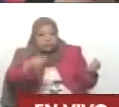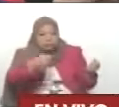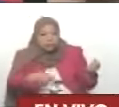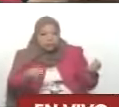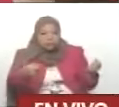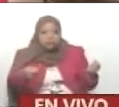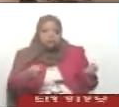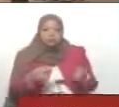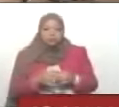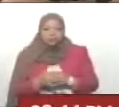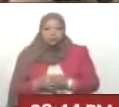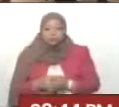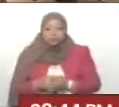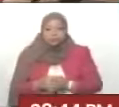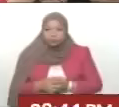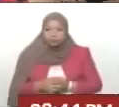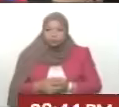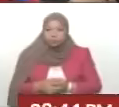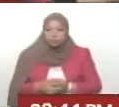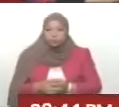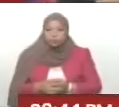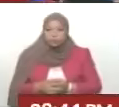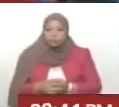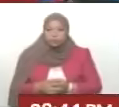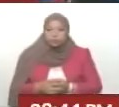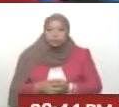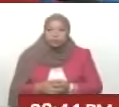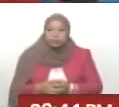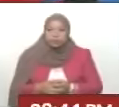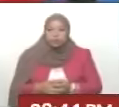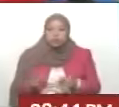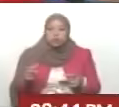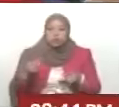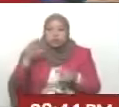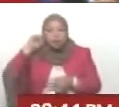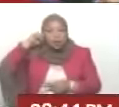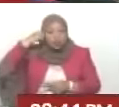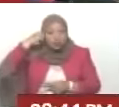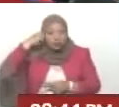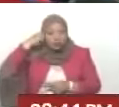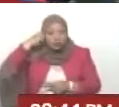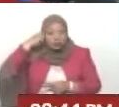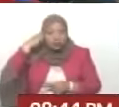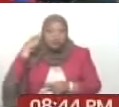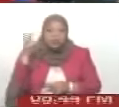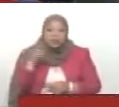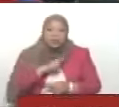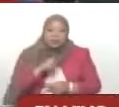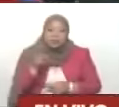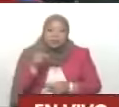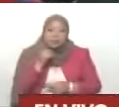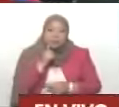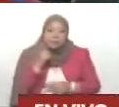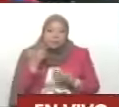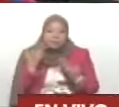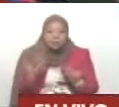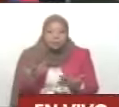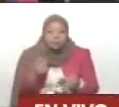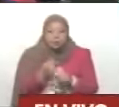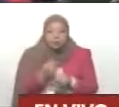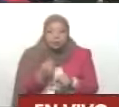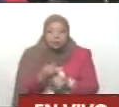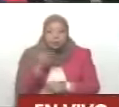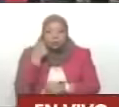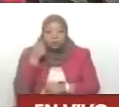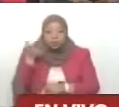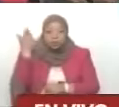escrita. De ahí a las paredes, que queden los recuerdos. Radio Bemba. Y de ahí a Radio Bemba. ¿Viste lo que pasó